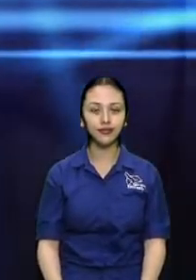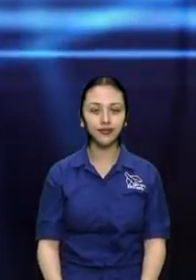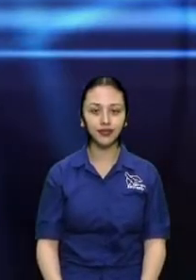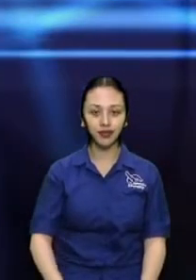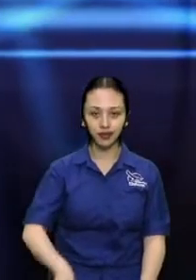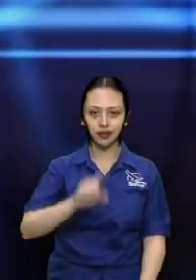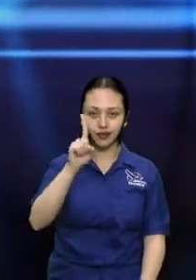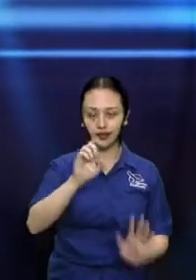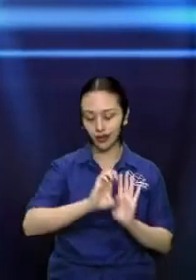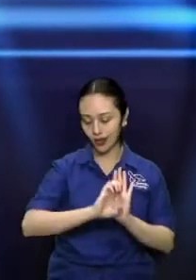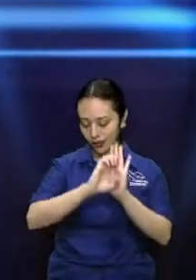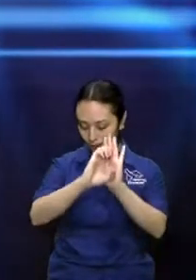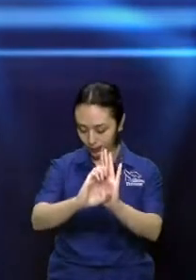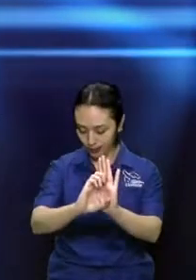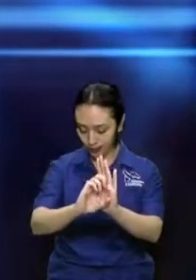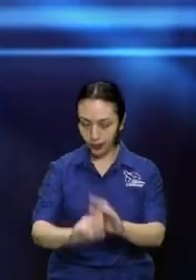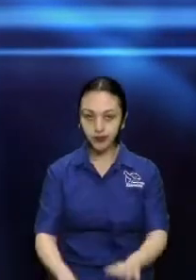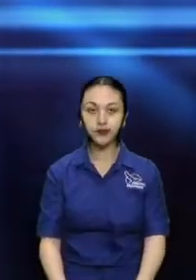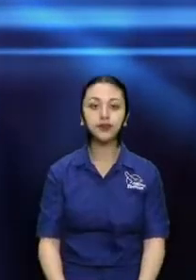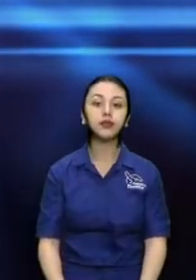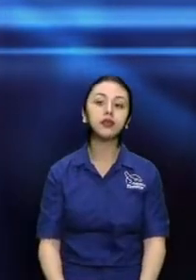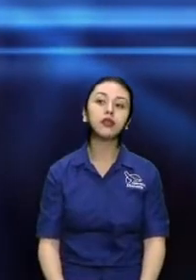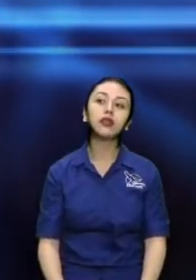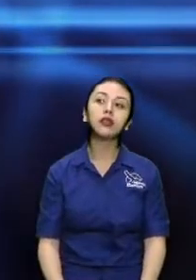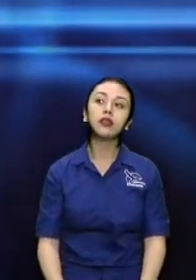¿Usted se recuerda de Oscar de la Hoya?